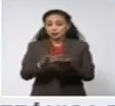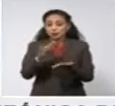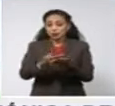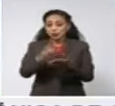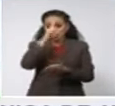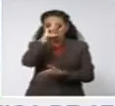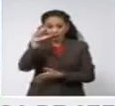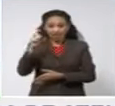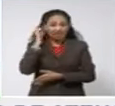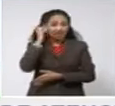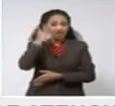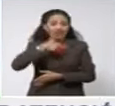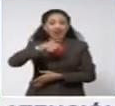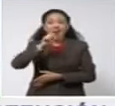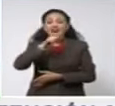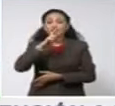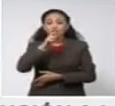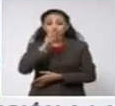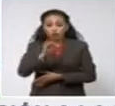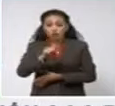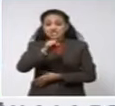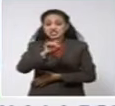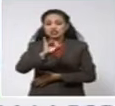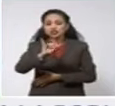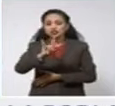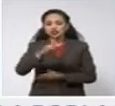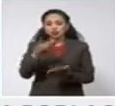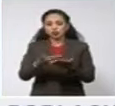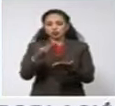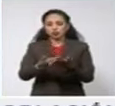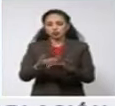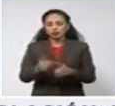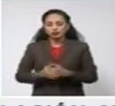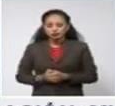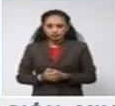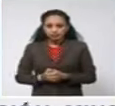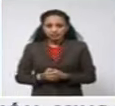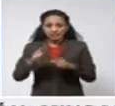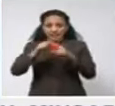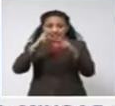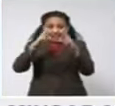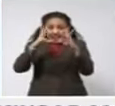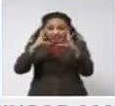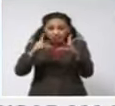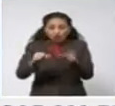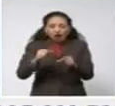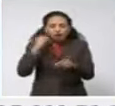Fajardo 179 muestras. Como resultado del análisis